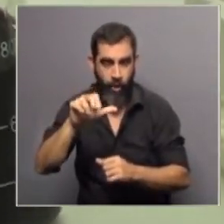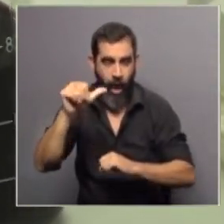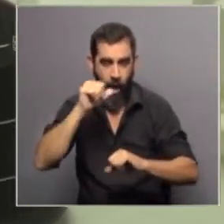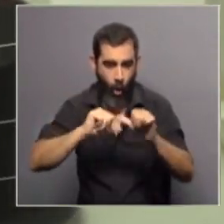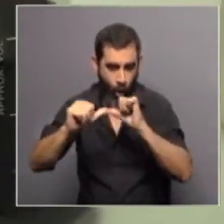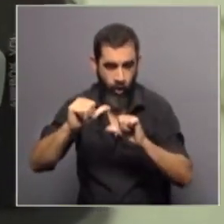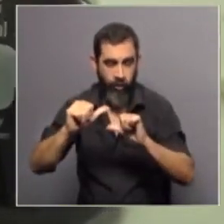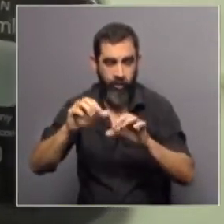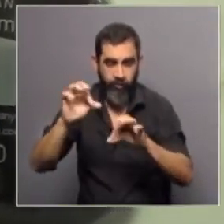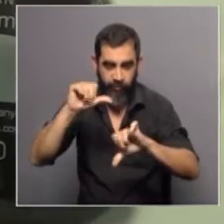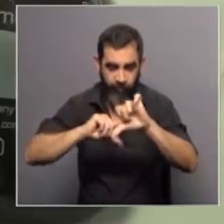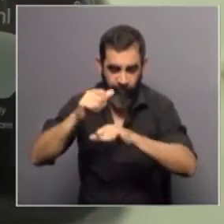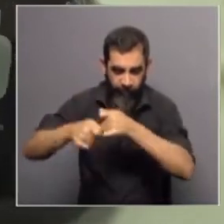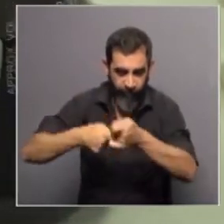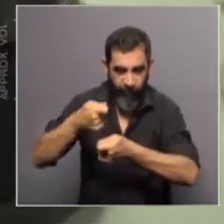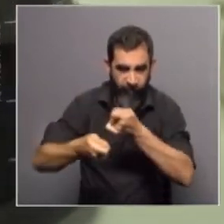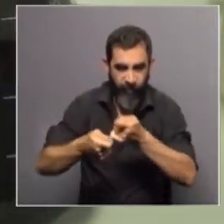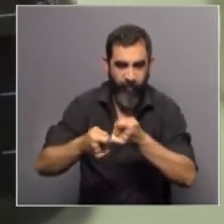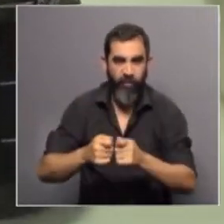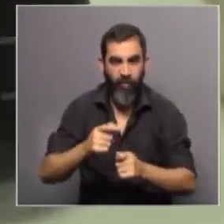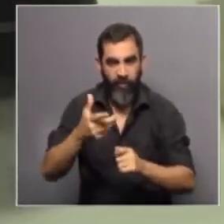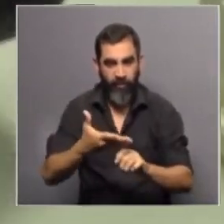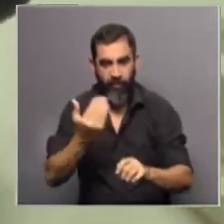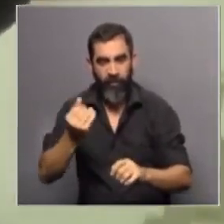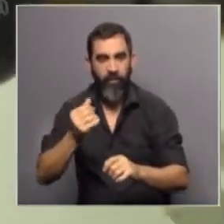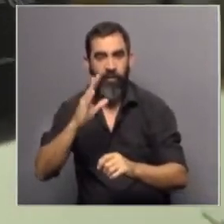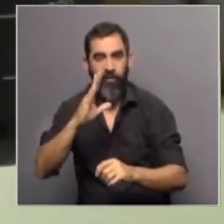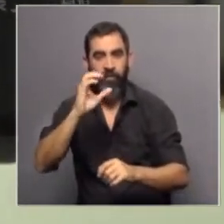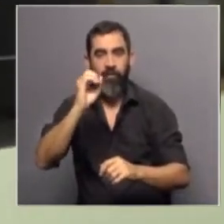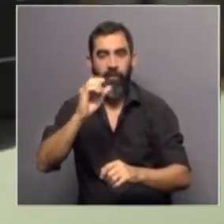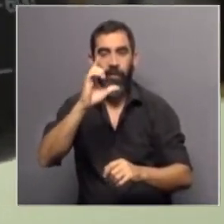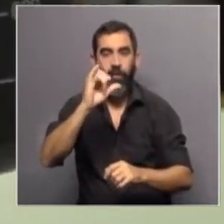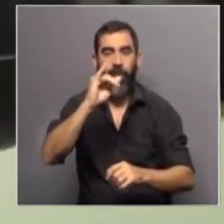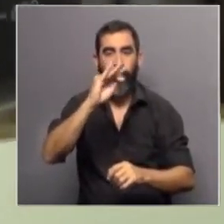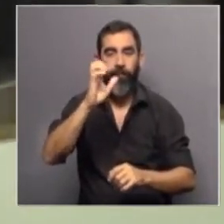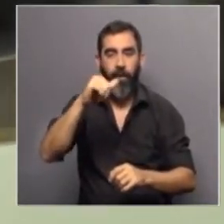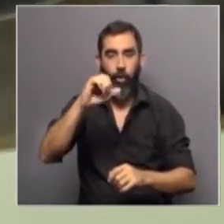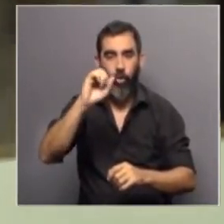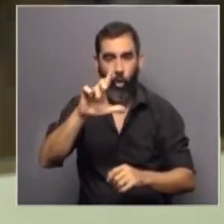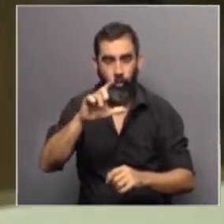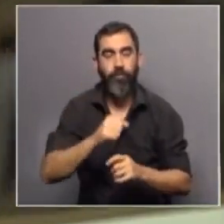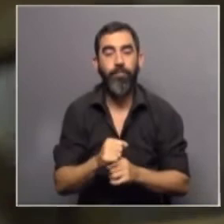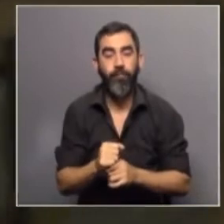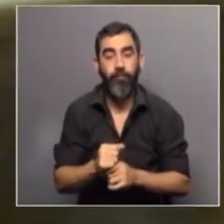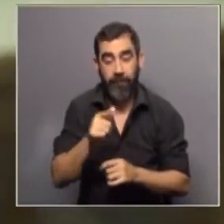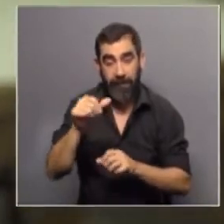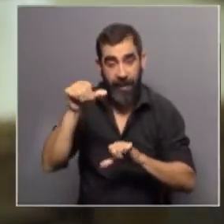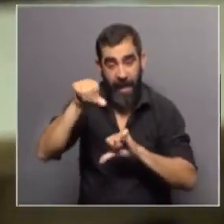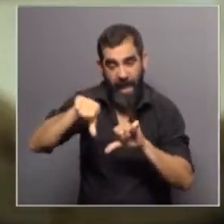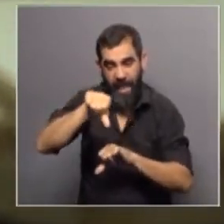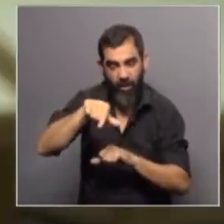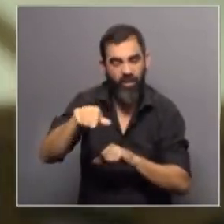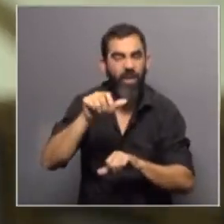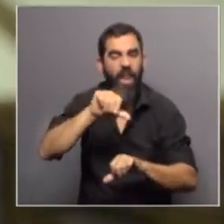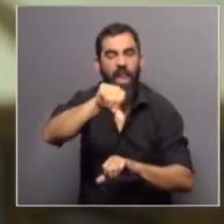óptima, por lo que desarrollamos antes, los polifenoles que están contenidos acá. De manera que este líquido que ven acá